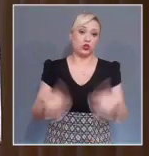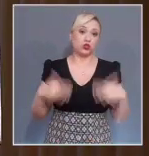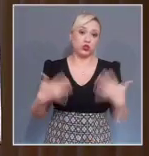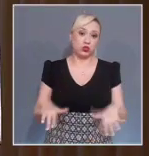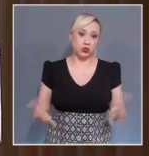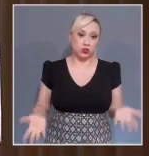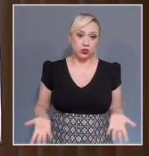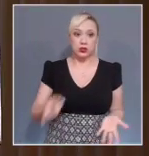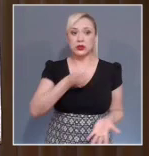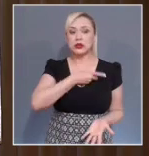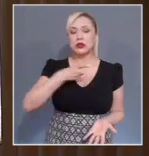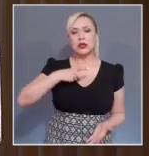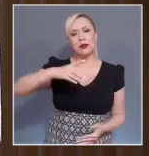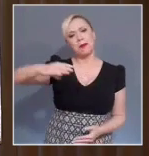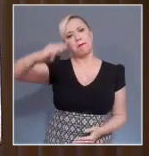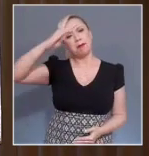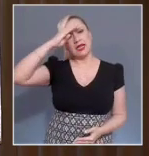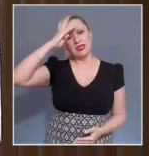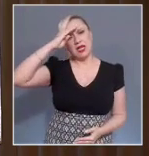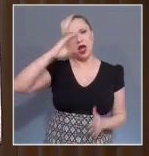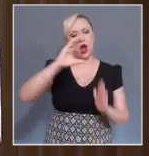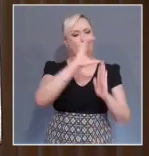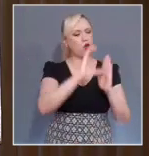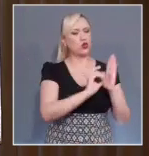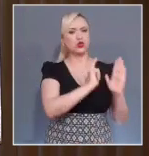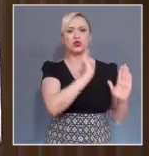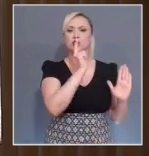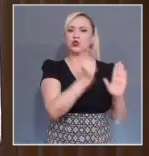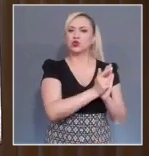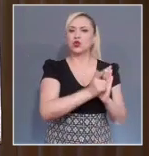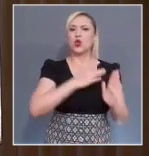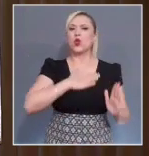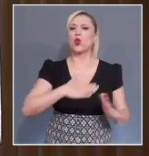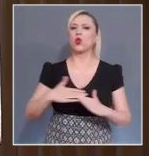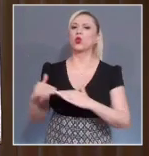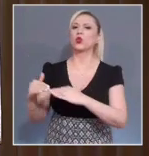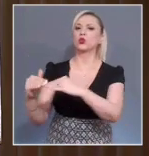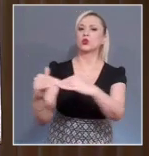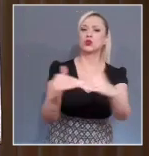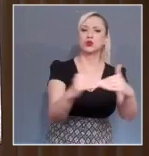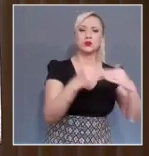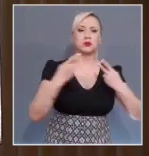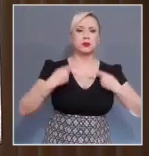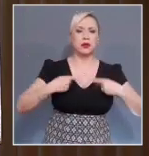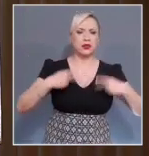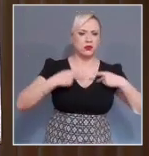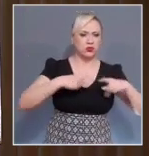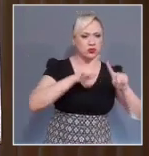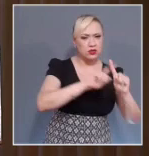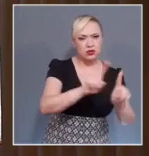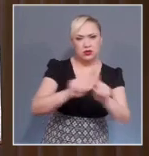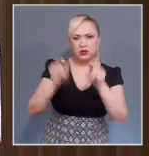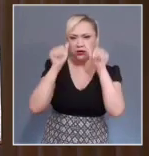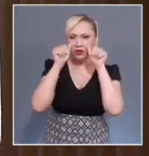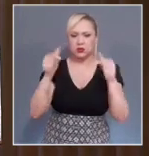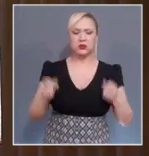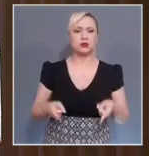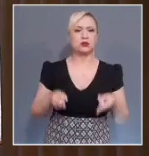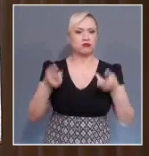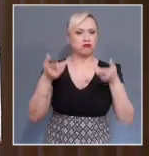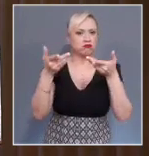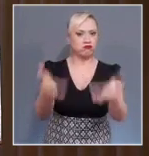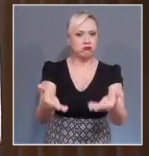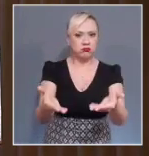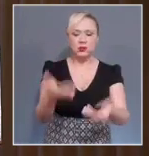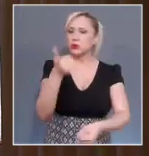idea de un constitucionalismo democrático y social. No podemos pensar en